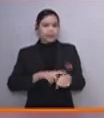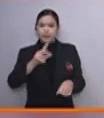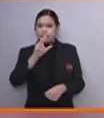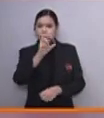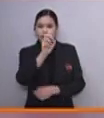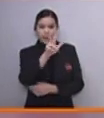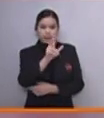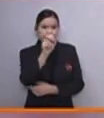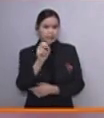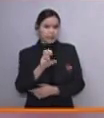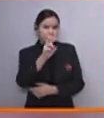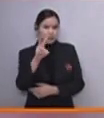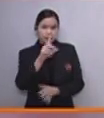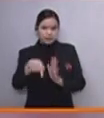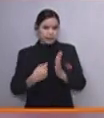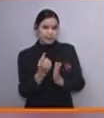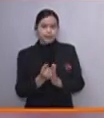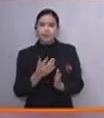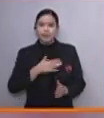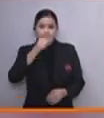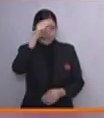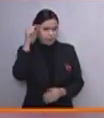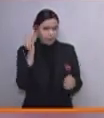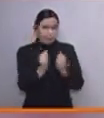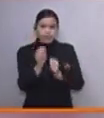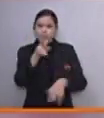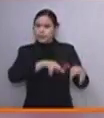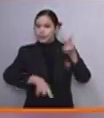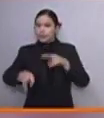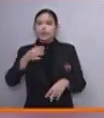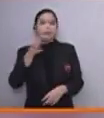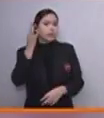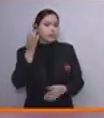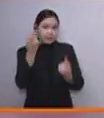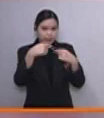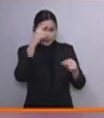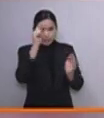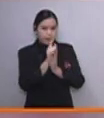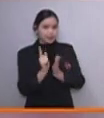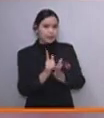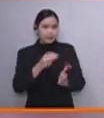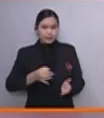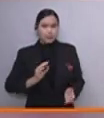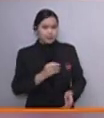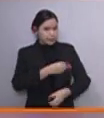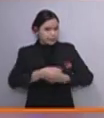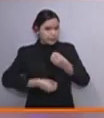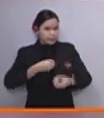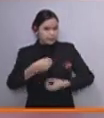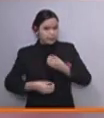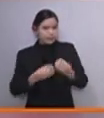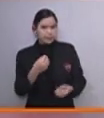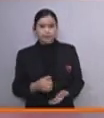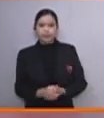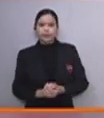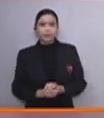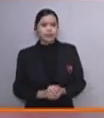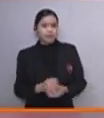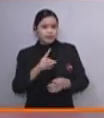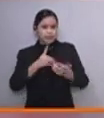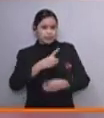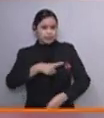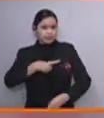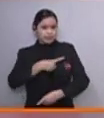2 minutos. Mi nombre es Suheilin Clemente y estoy en compañía de nuestra auditora que le da transparencia a cada uno de nuestros procesos. La diversión